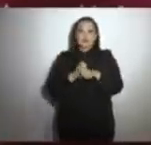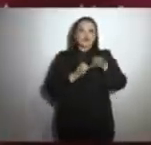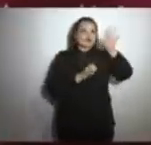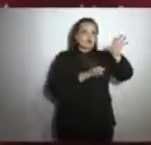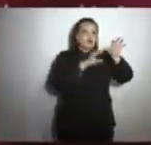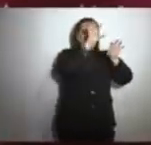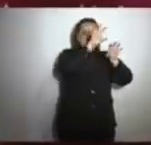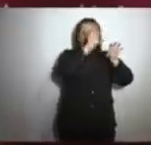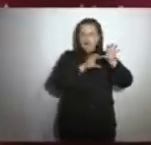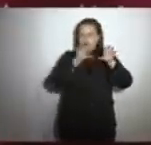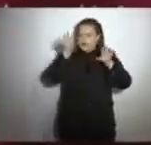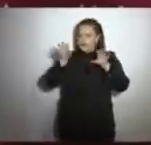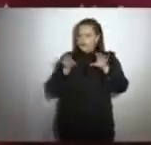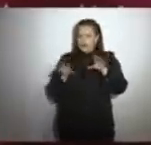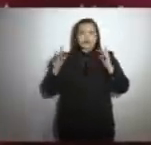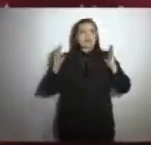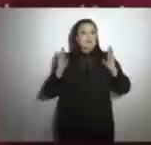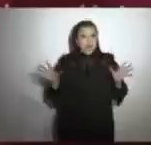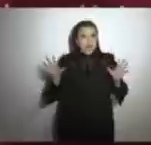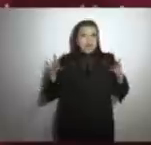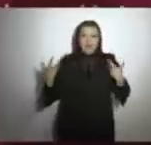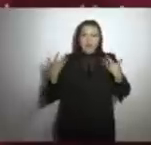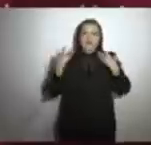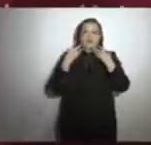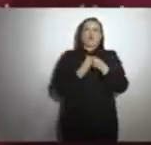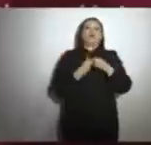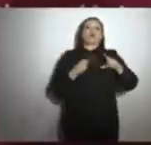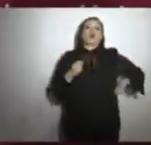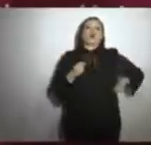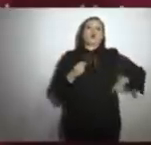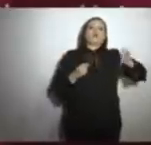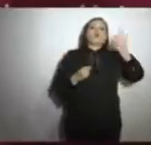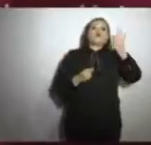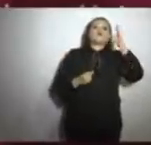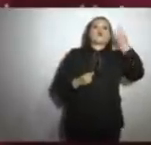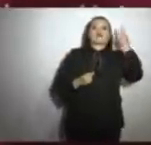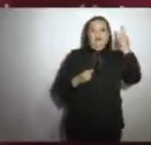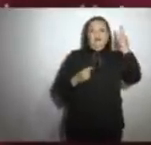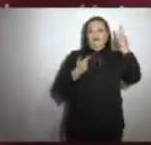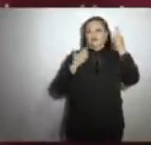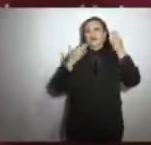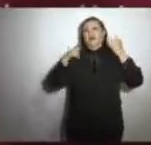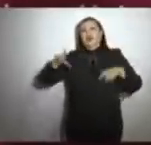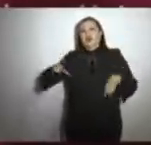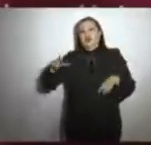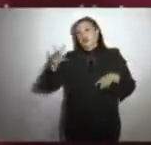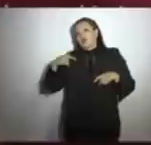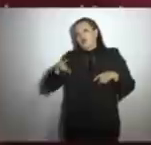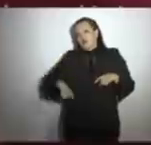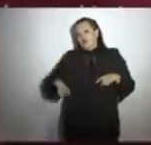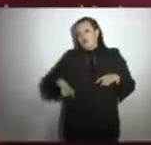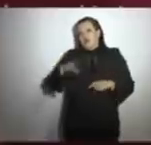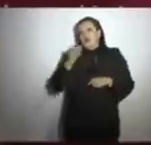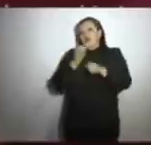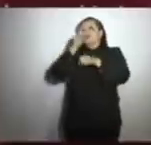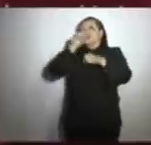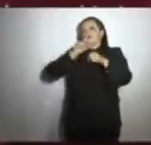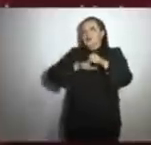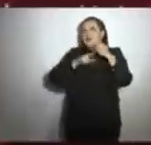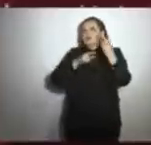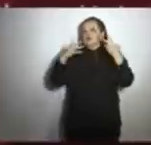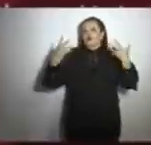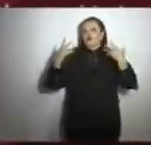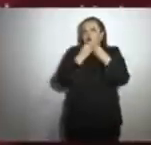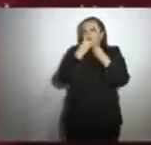15, que ya se han sumado a la universalización de esta pensión. Entonces, hemos incorporado